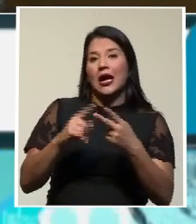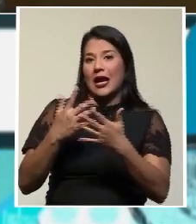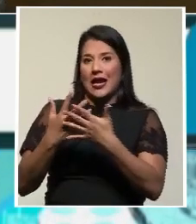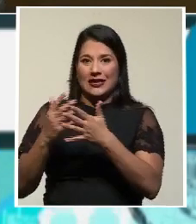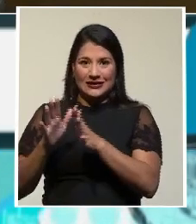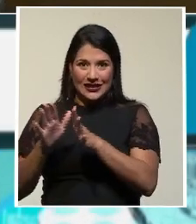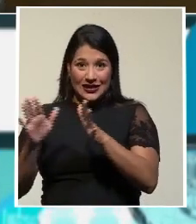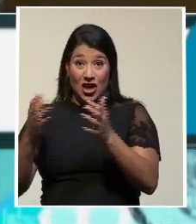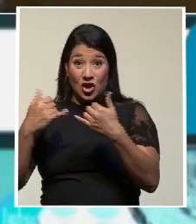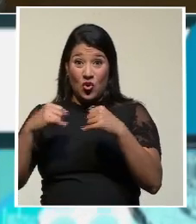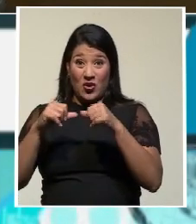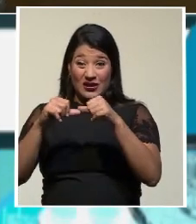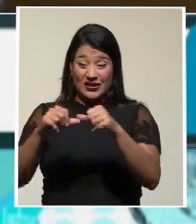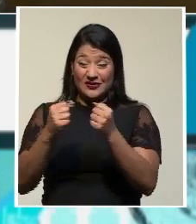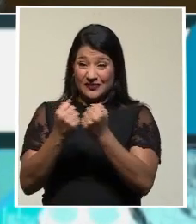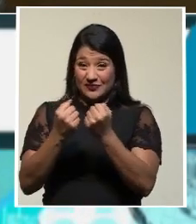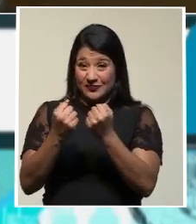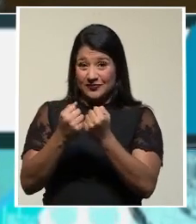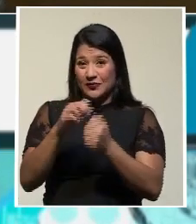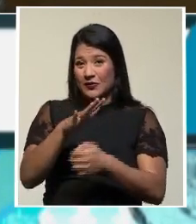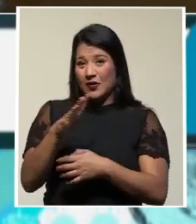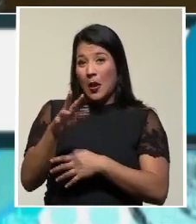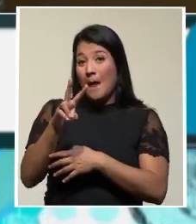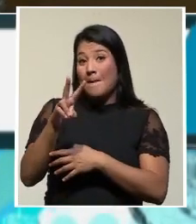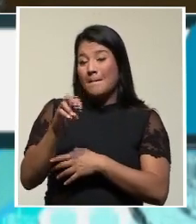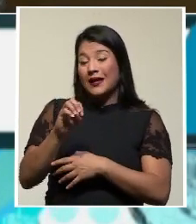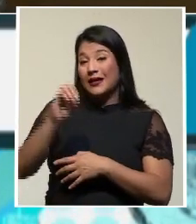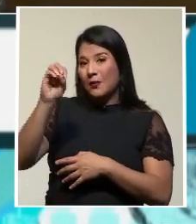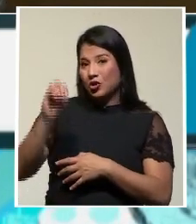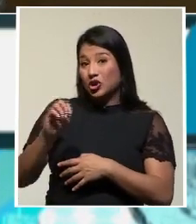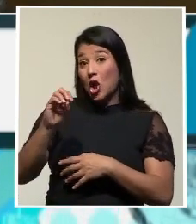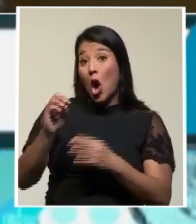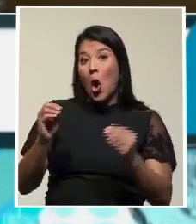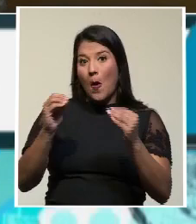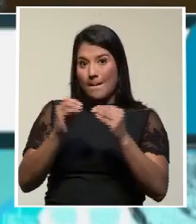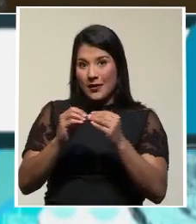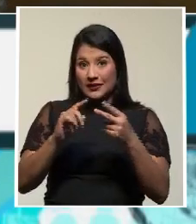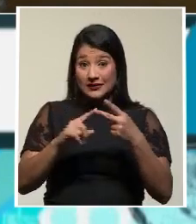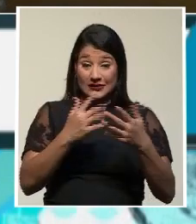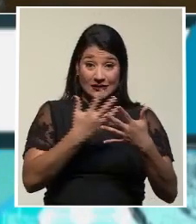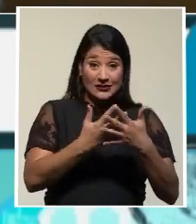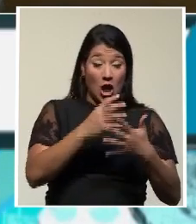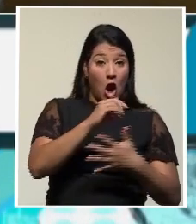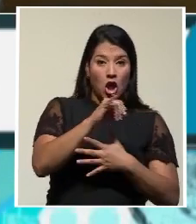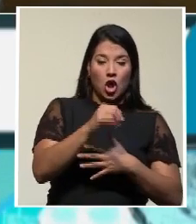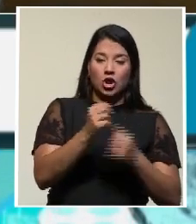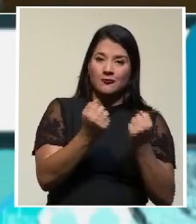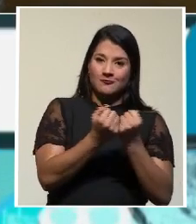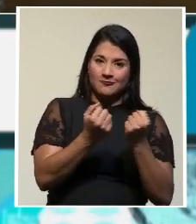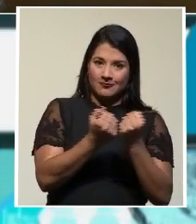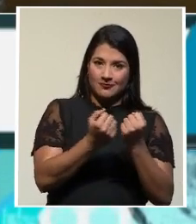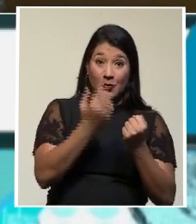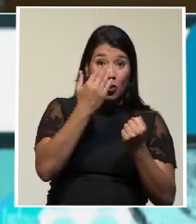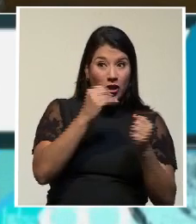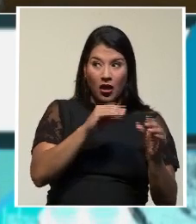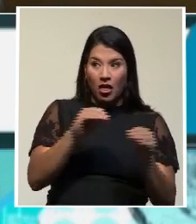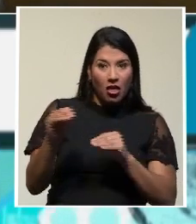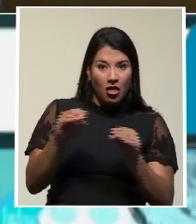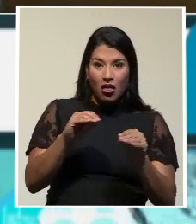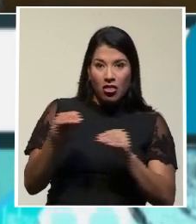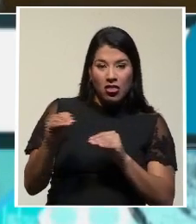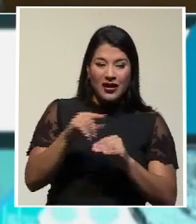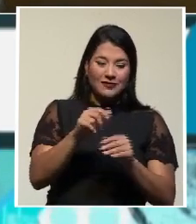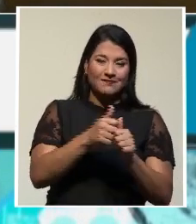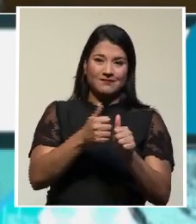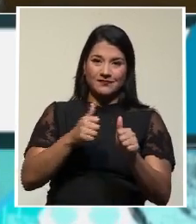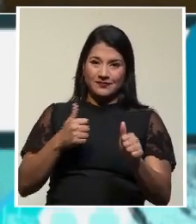un hacinamiento de un poco más del 20% y las celdas judiciales colapsadas por los traslados que se retrasan